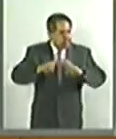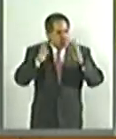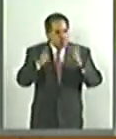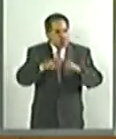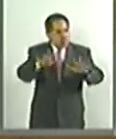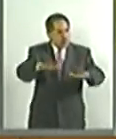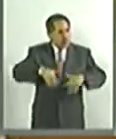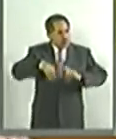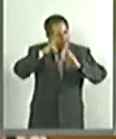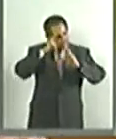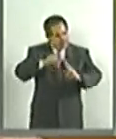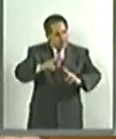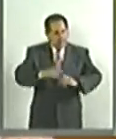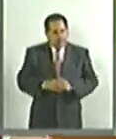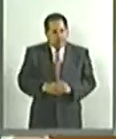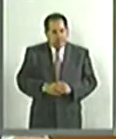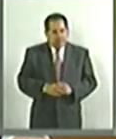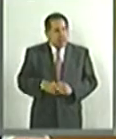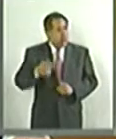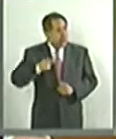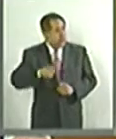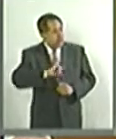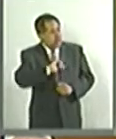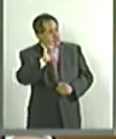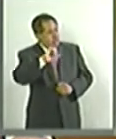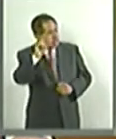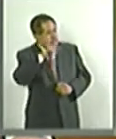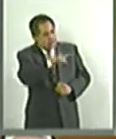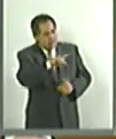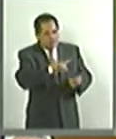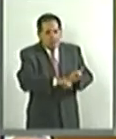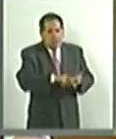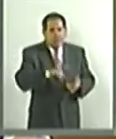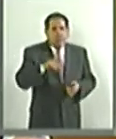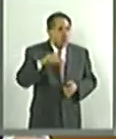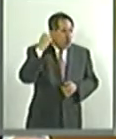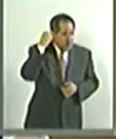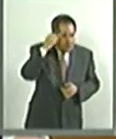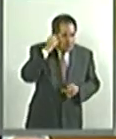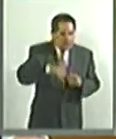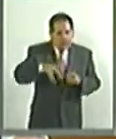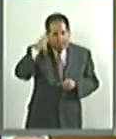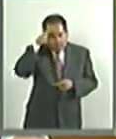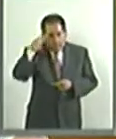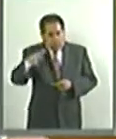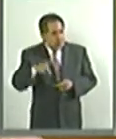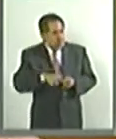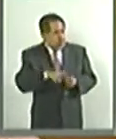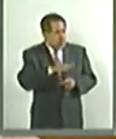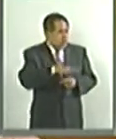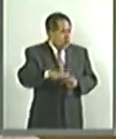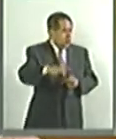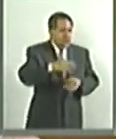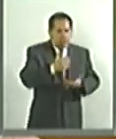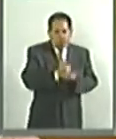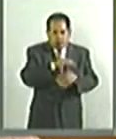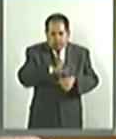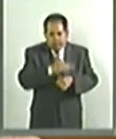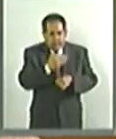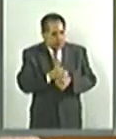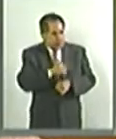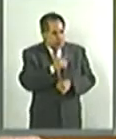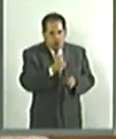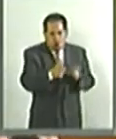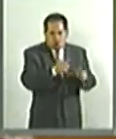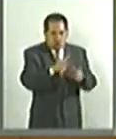ceremonia. Autoridades civiles de los estados de Oaxaca, Hidalgo, de la Mixteca Alta y de la